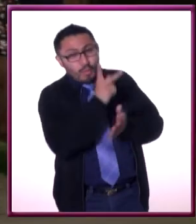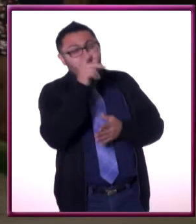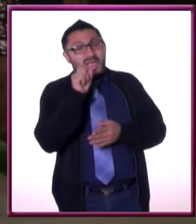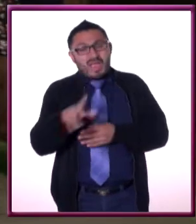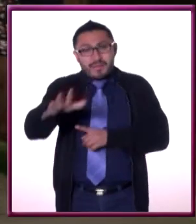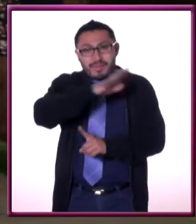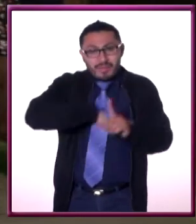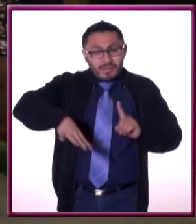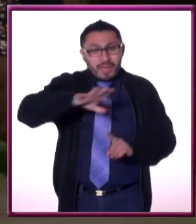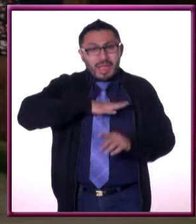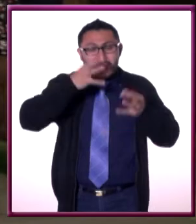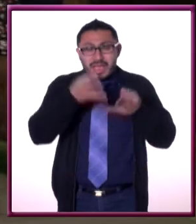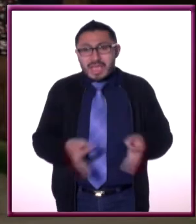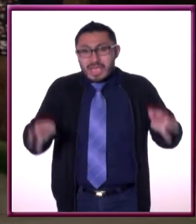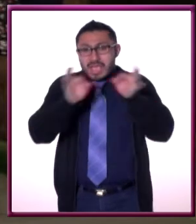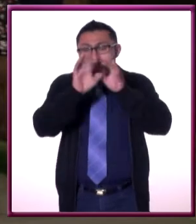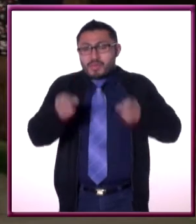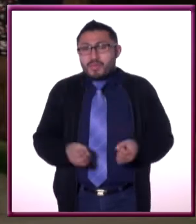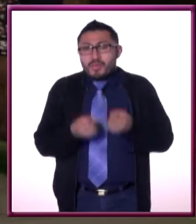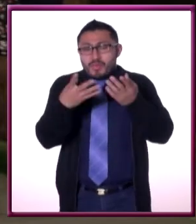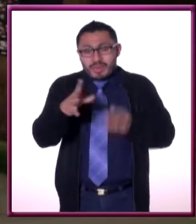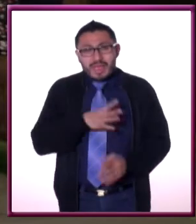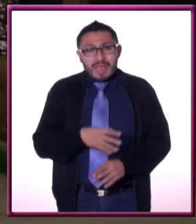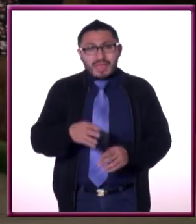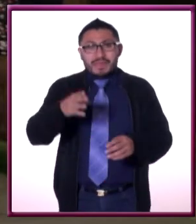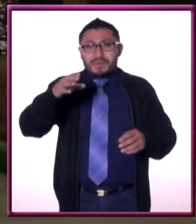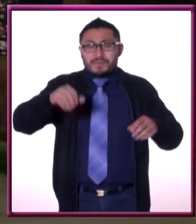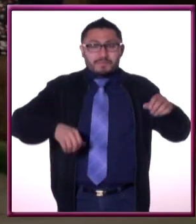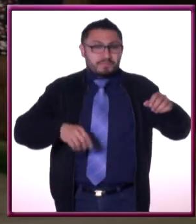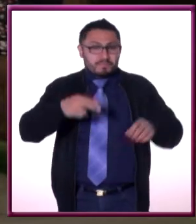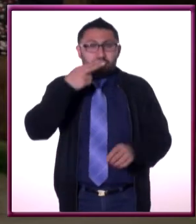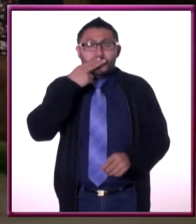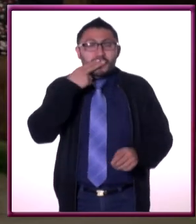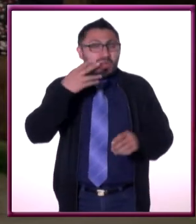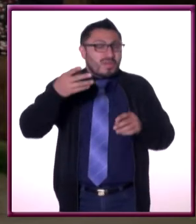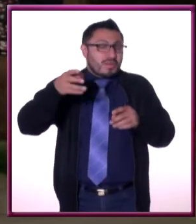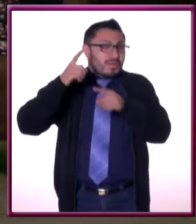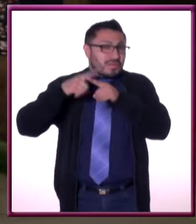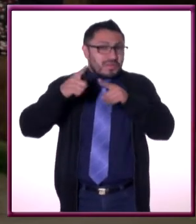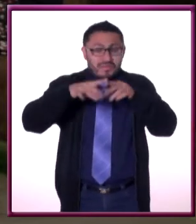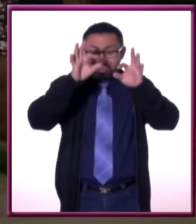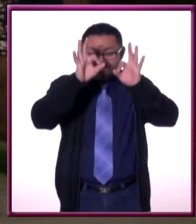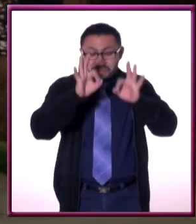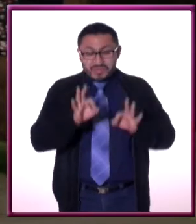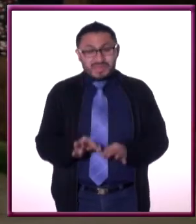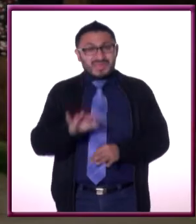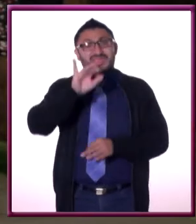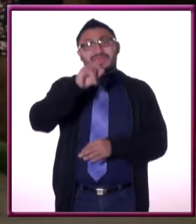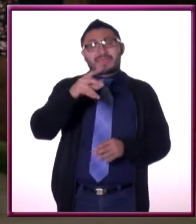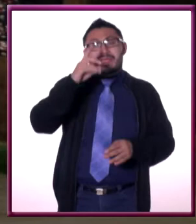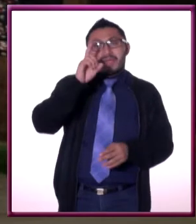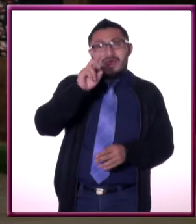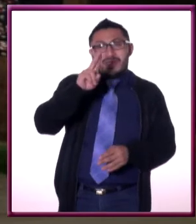entorno y también tienen aportes importantes, tienen funciones específicas. Sí, de hecho, la dupla frijol-maíz